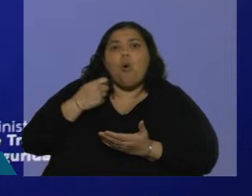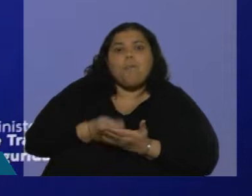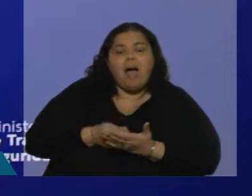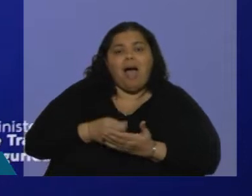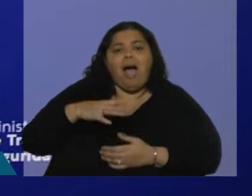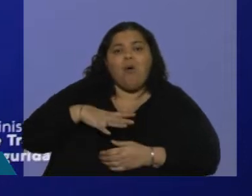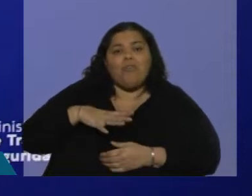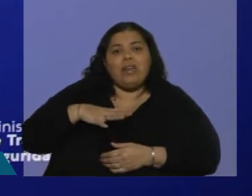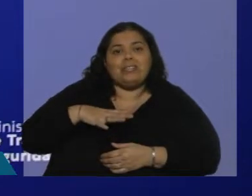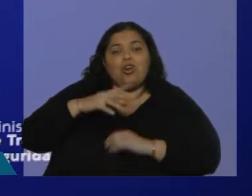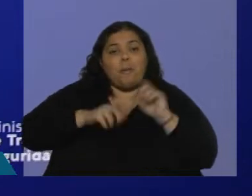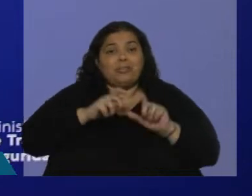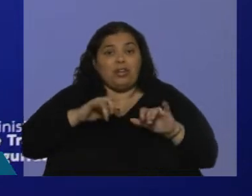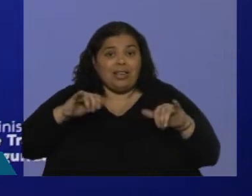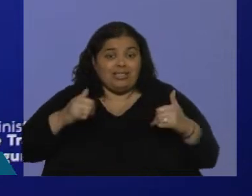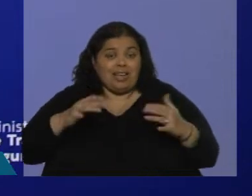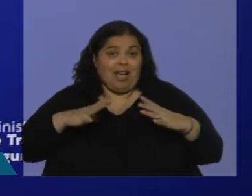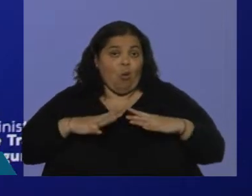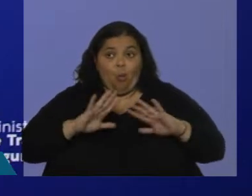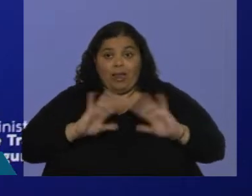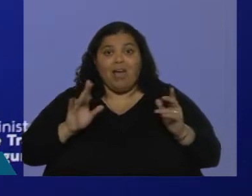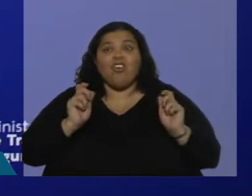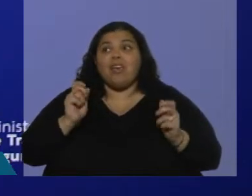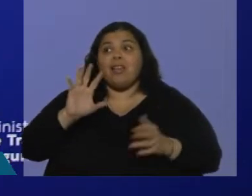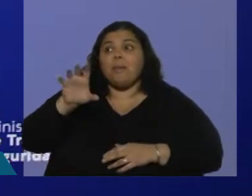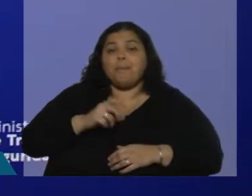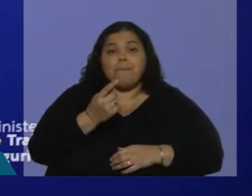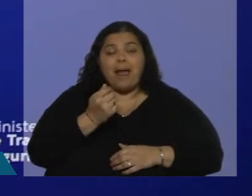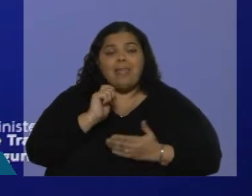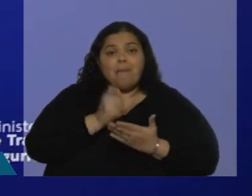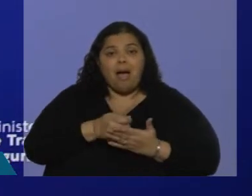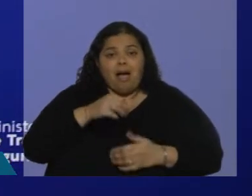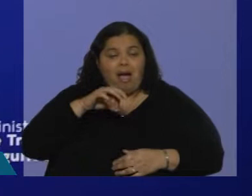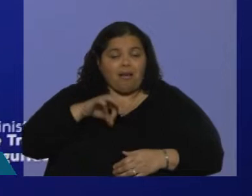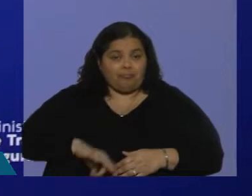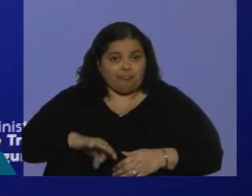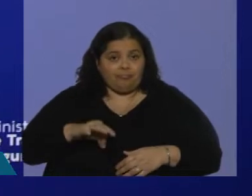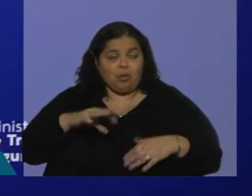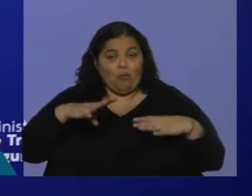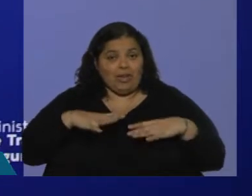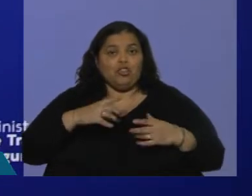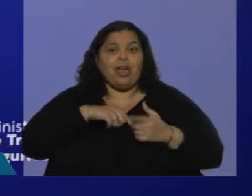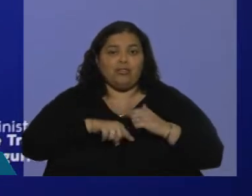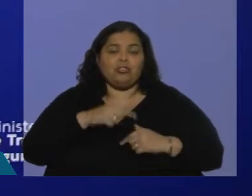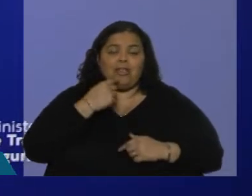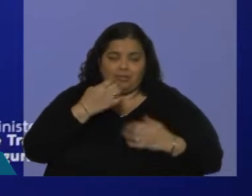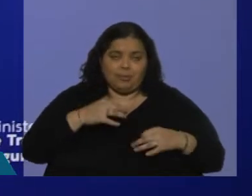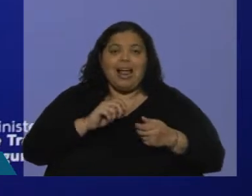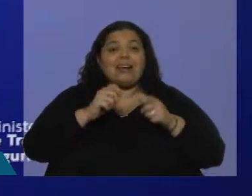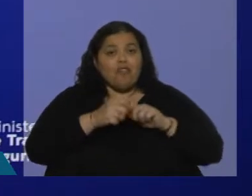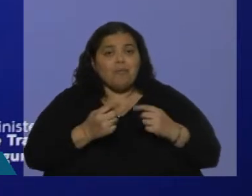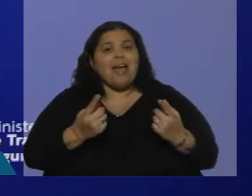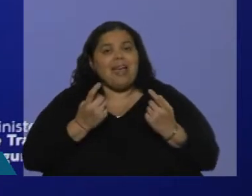quienes ella estén gozando de ese derecho por tanto dice bueno en la reforma es necesaria la estamos